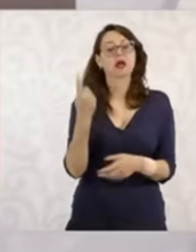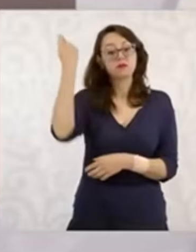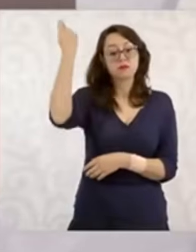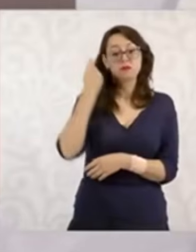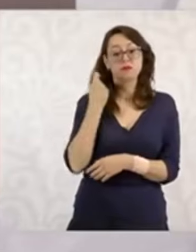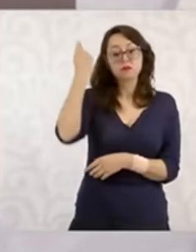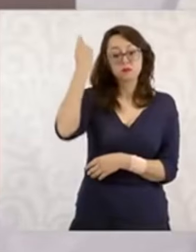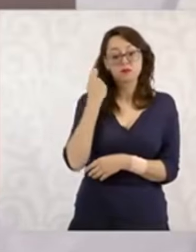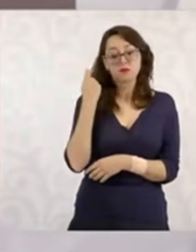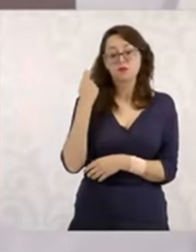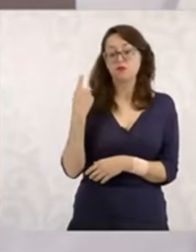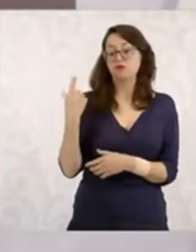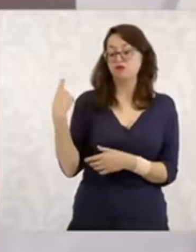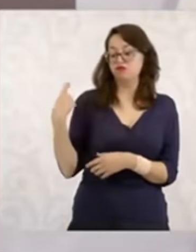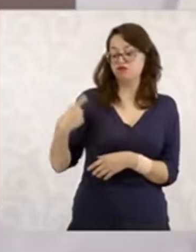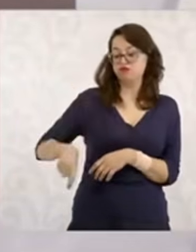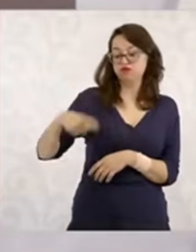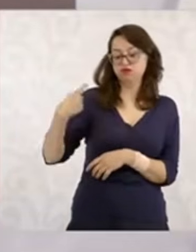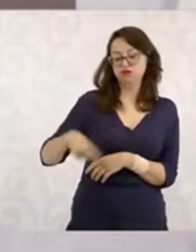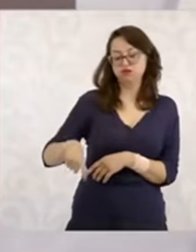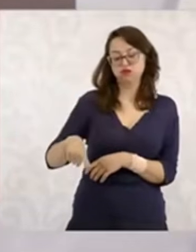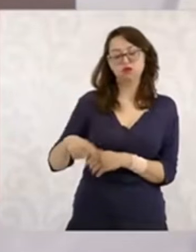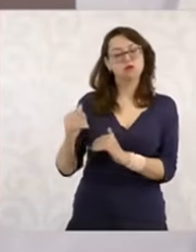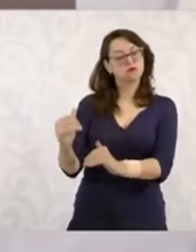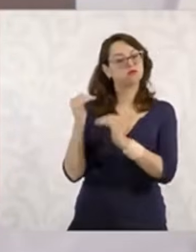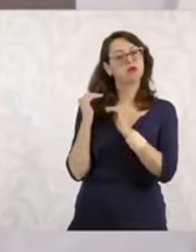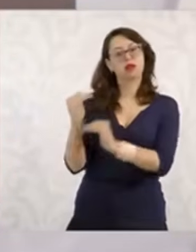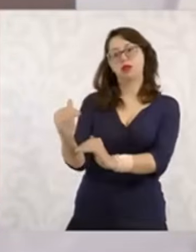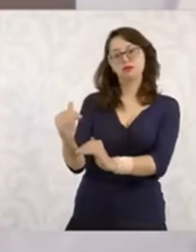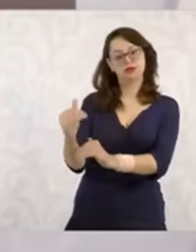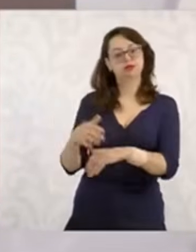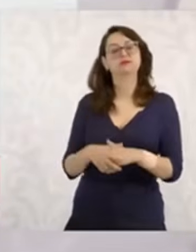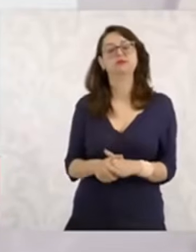las jubilaciones y pensiones de las entidades públicas.